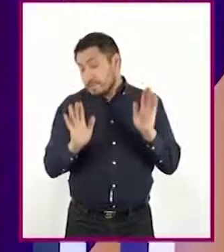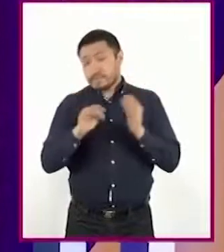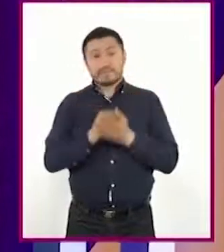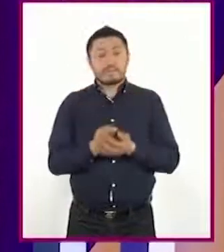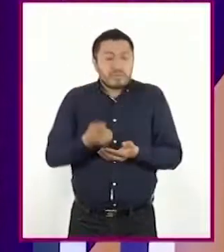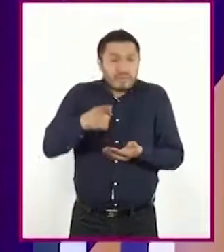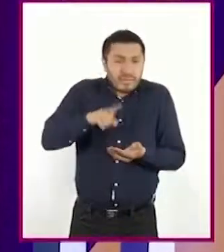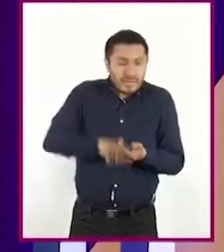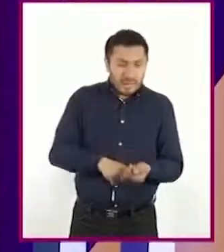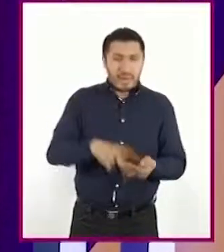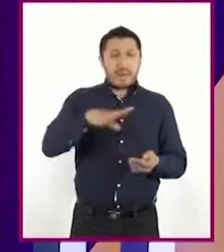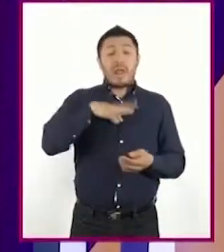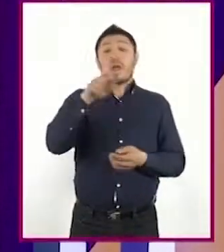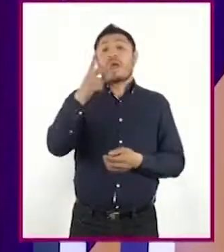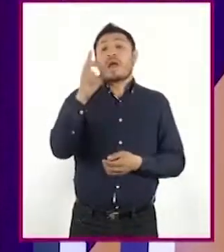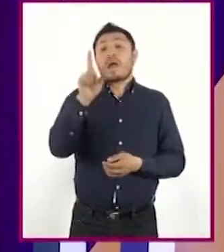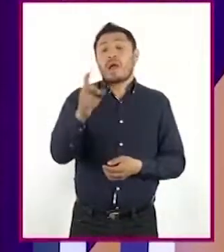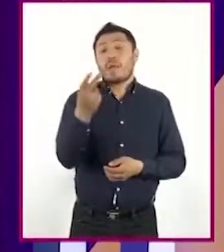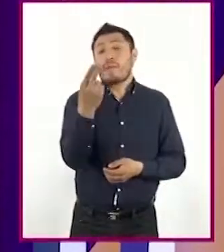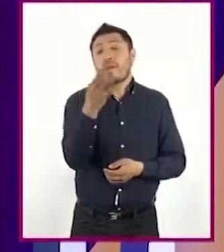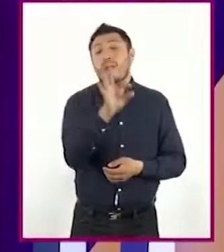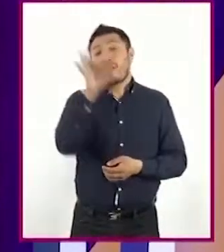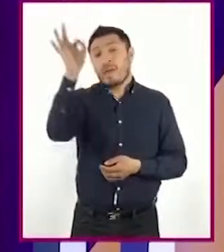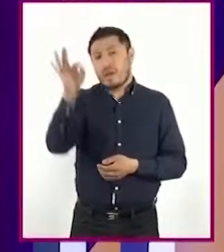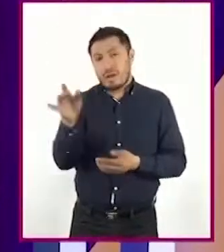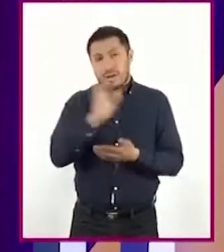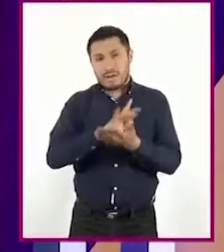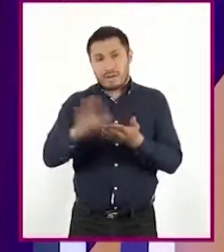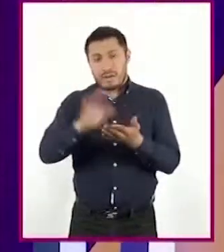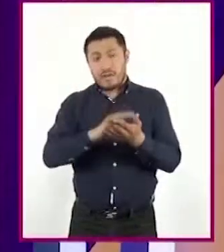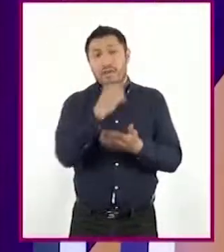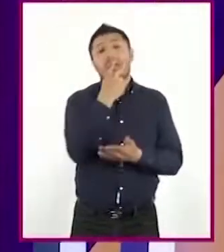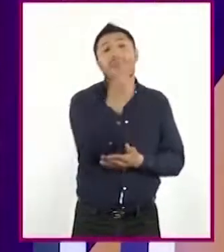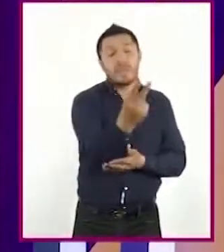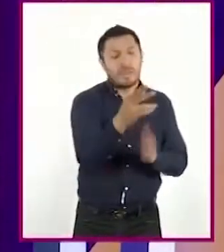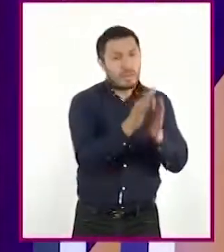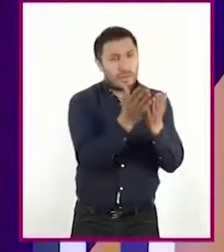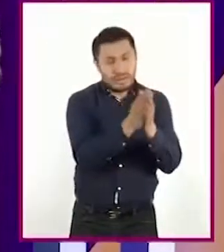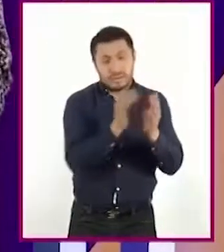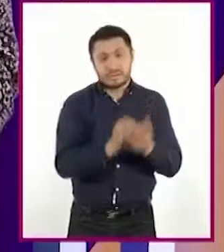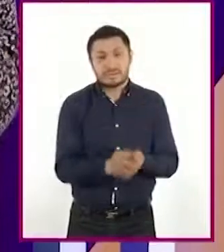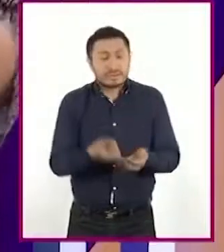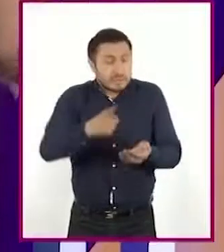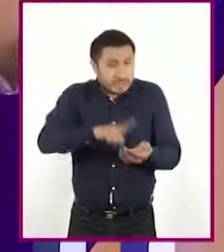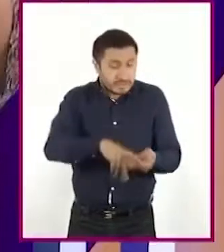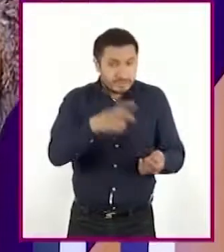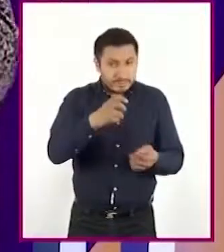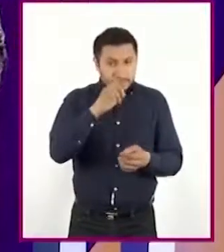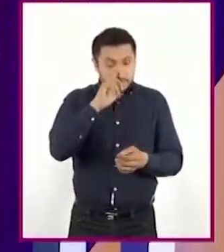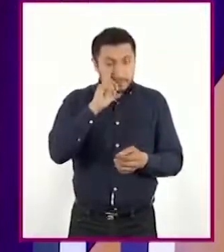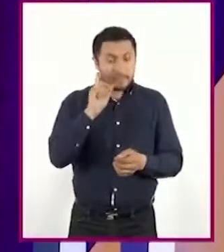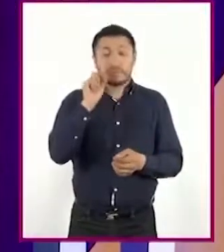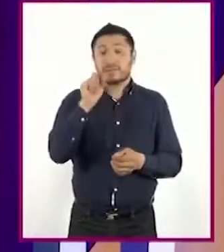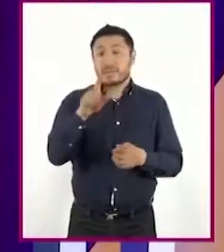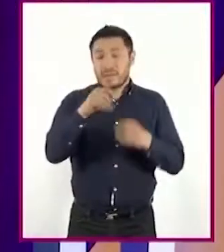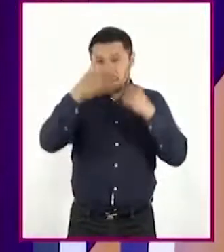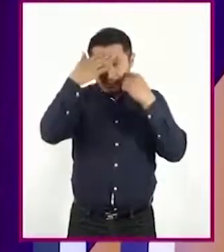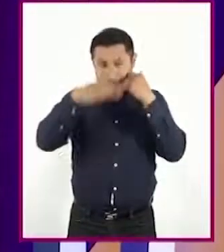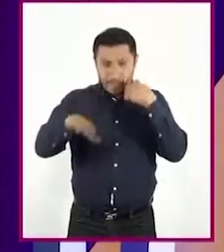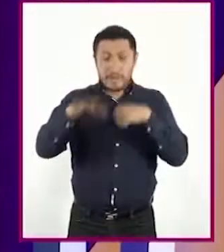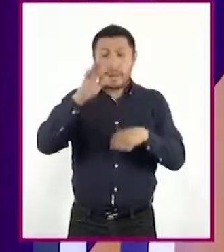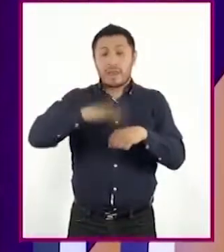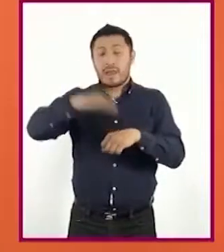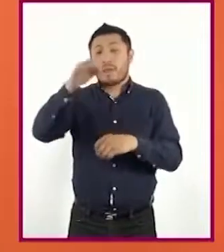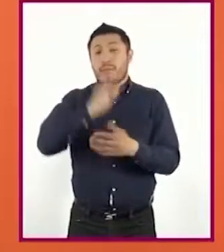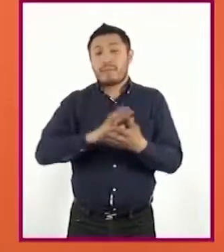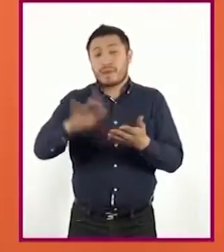incluye el 25% que ha leído 2 libros. También se sabe que son más los que leyeron